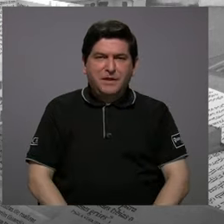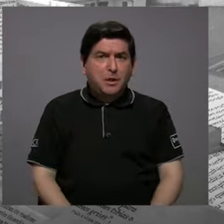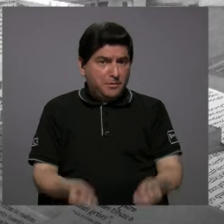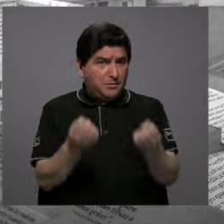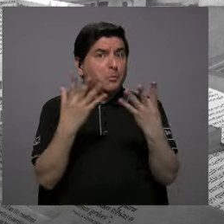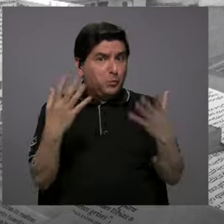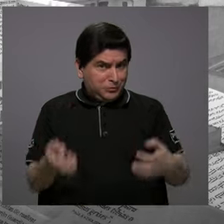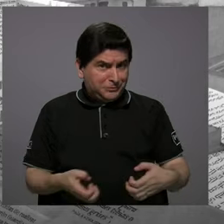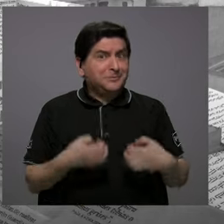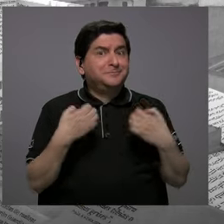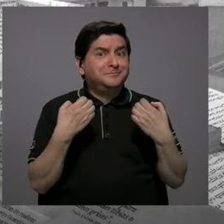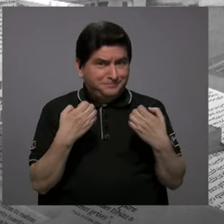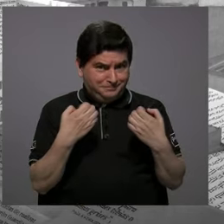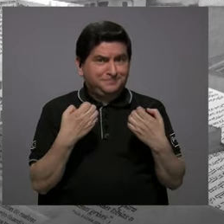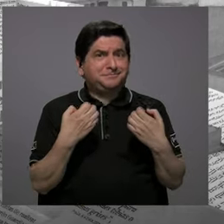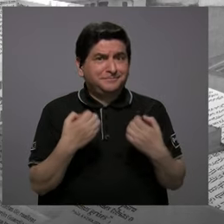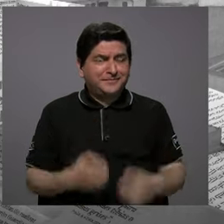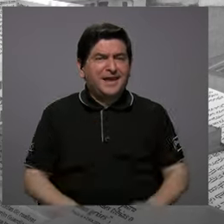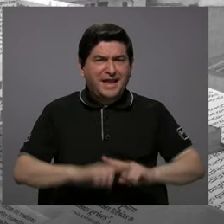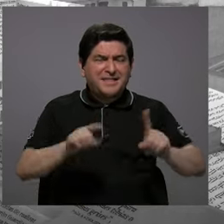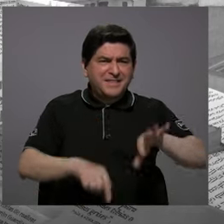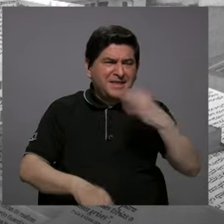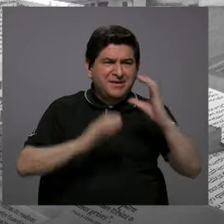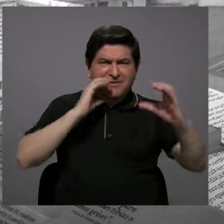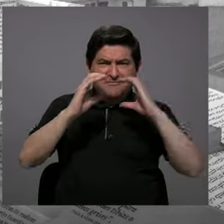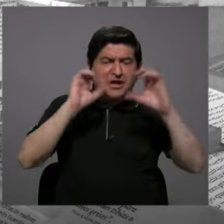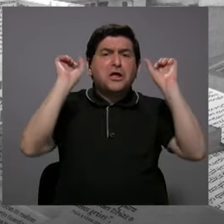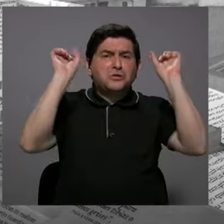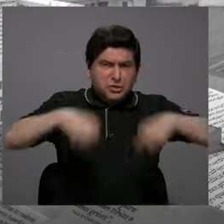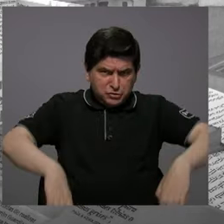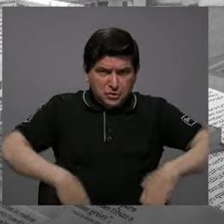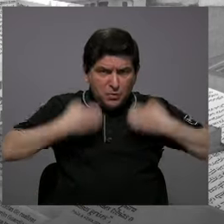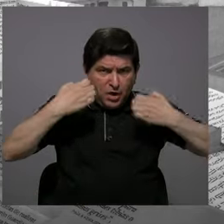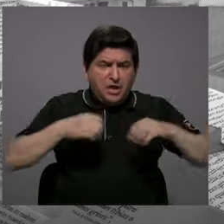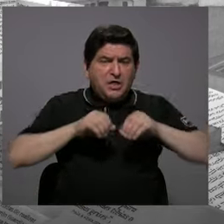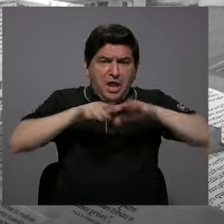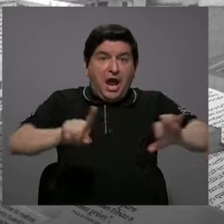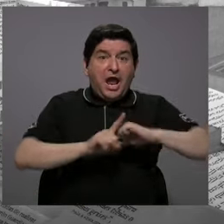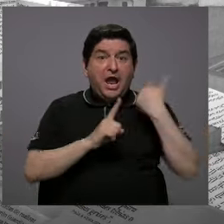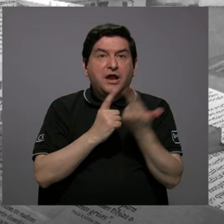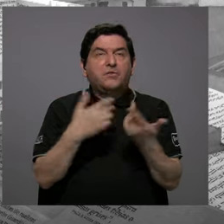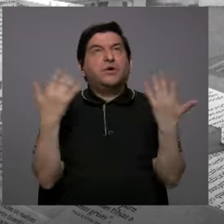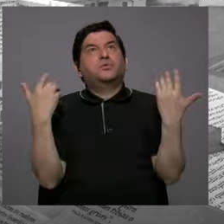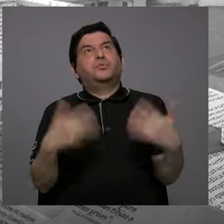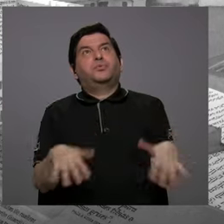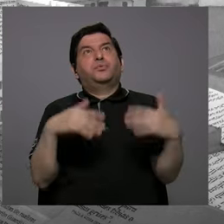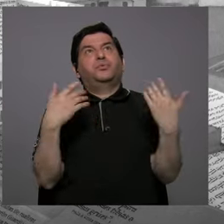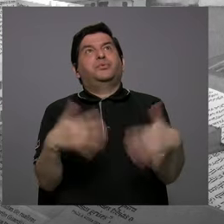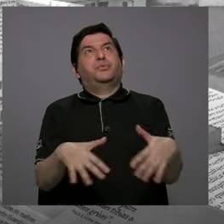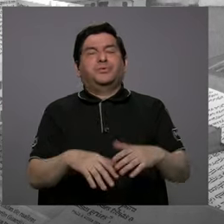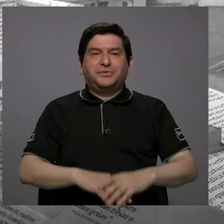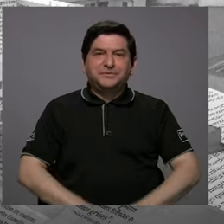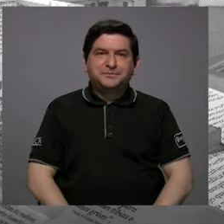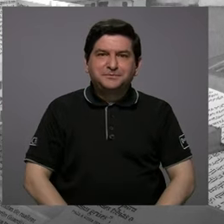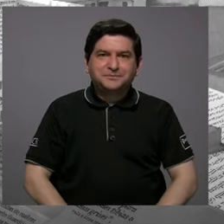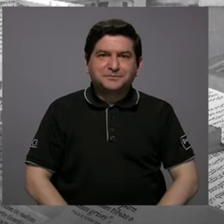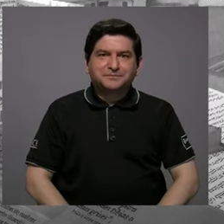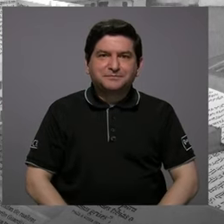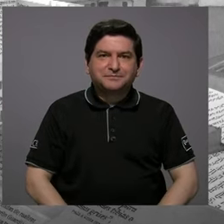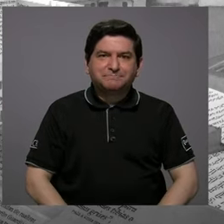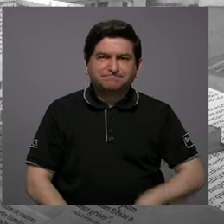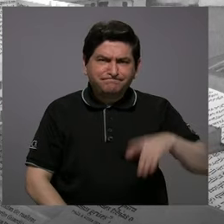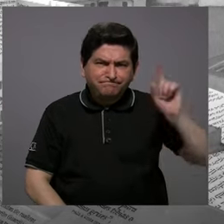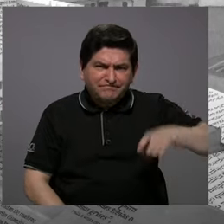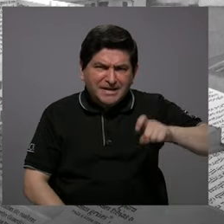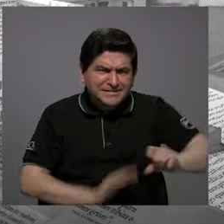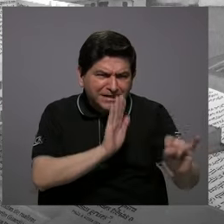hay mucha hay mucha a través de los medios de comunicación puede haber a través de las redes sociales ni les digo entonces hay